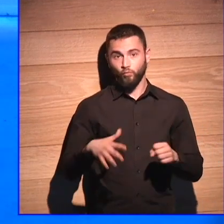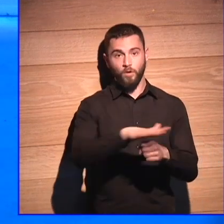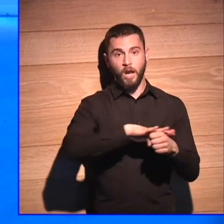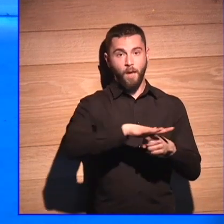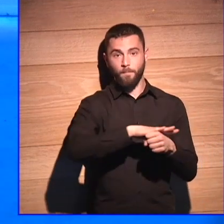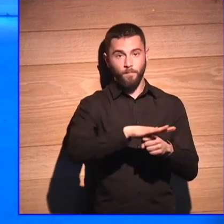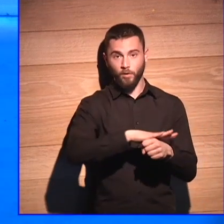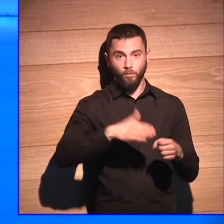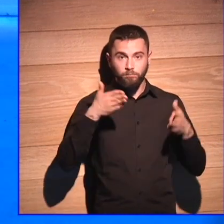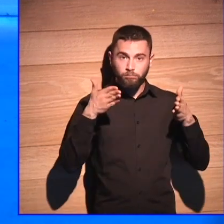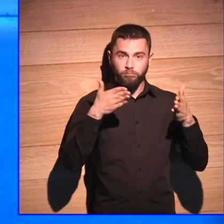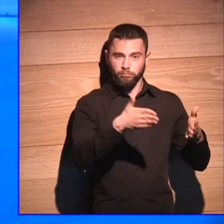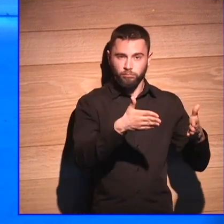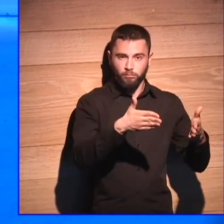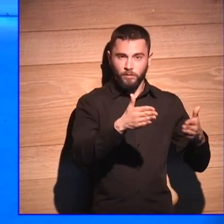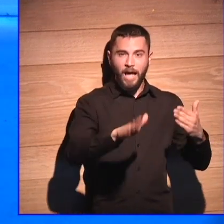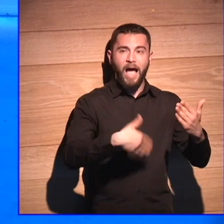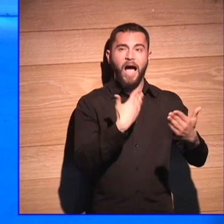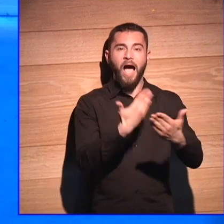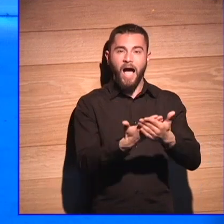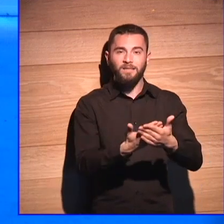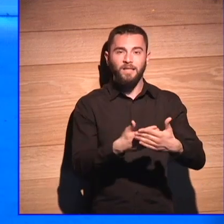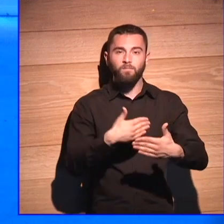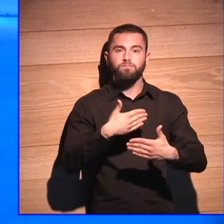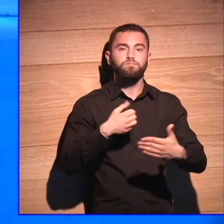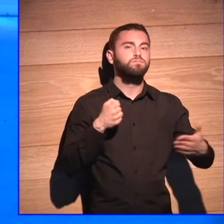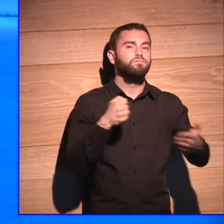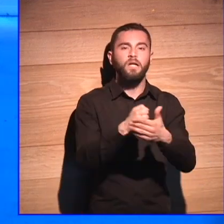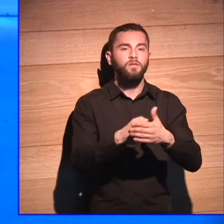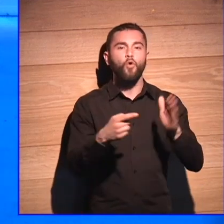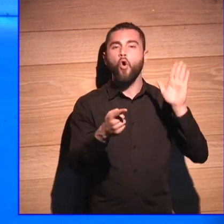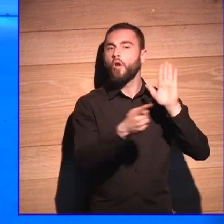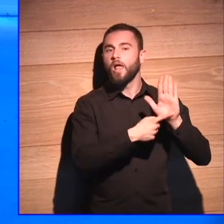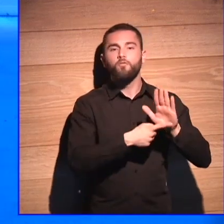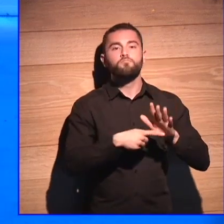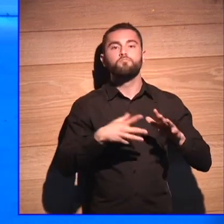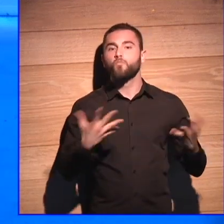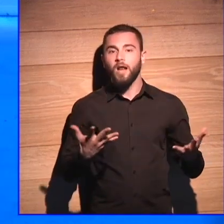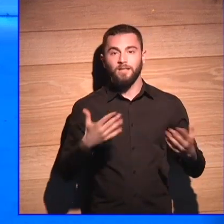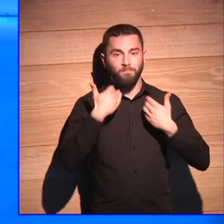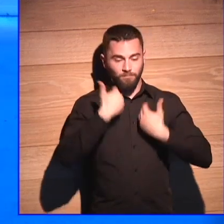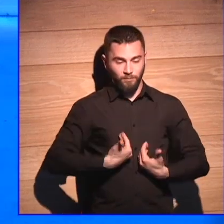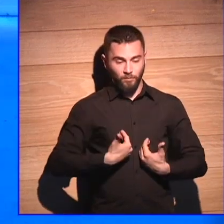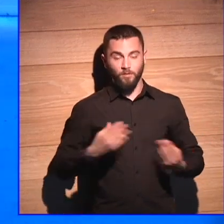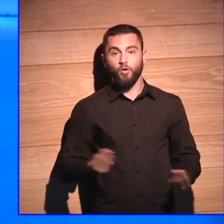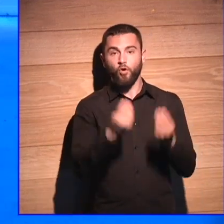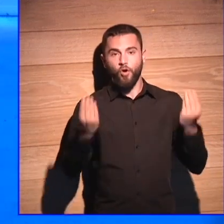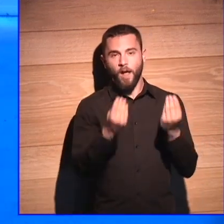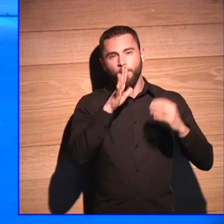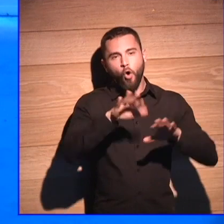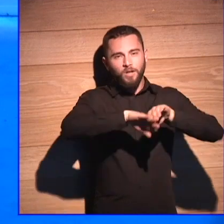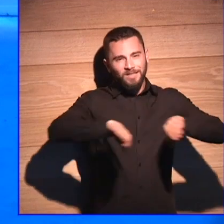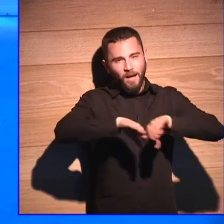que es esto, hasta dónde es lícito mejorarse, ¿no? Esta mejora humana, ¿no? Porque nos puede separar unos de otros, porque unos